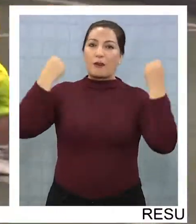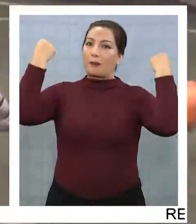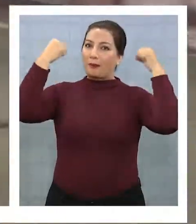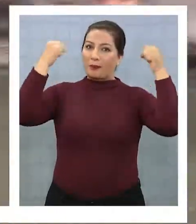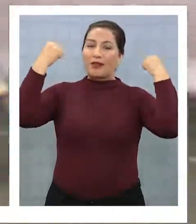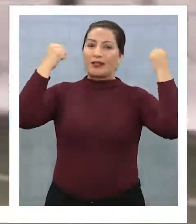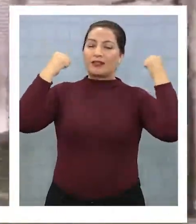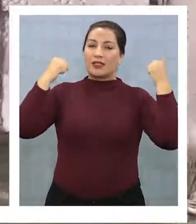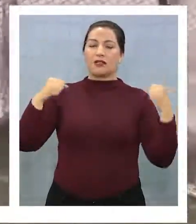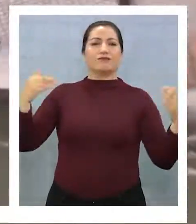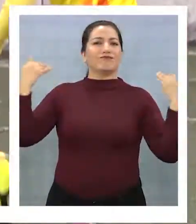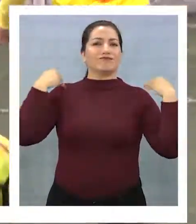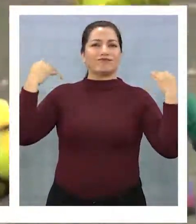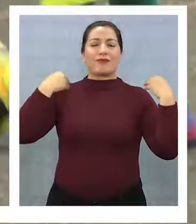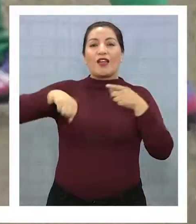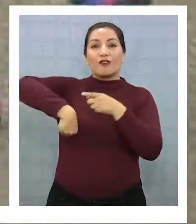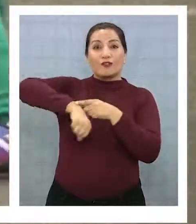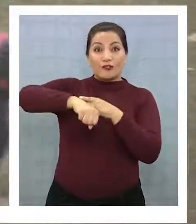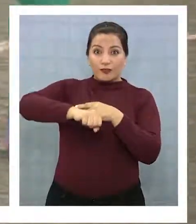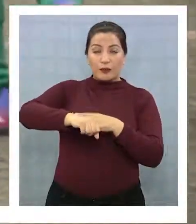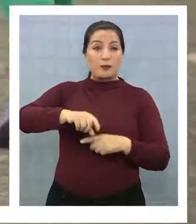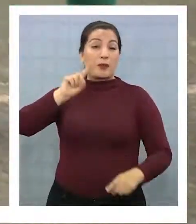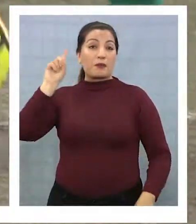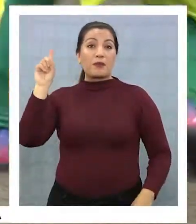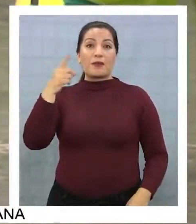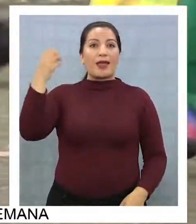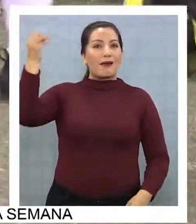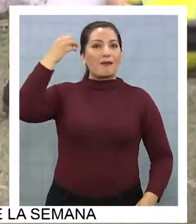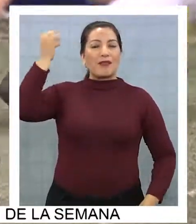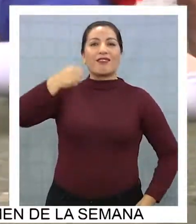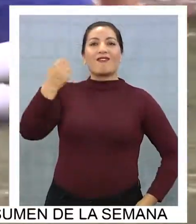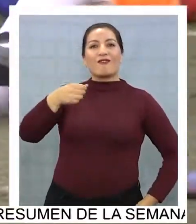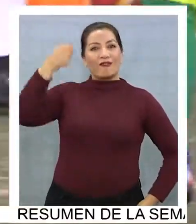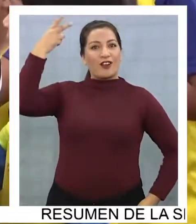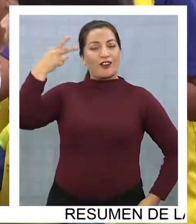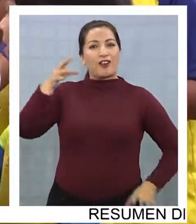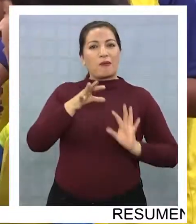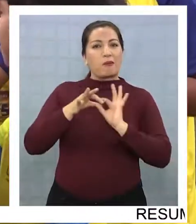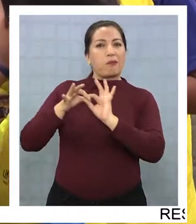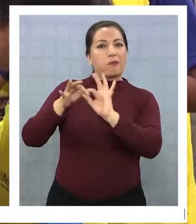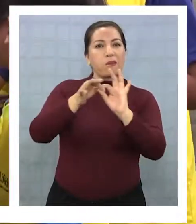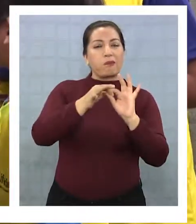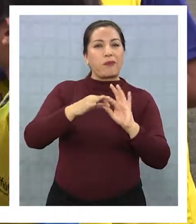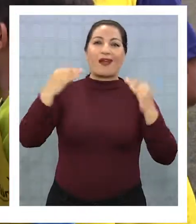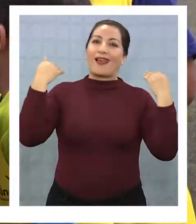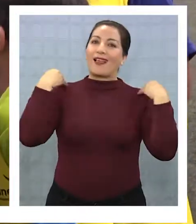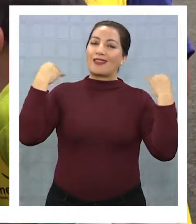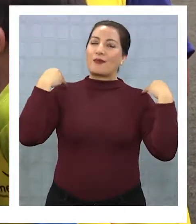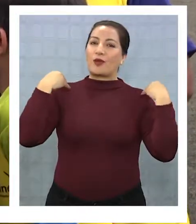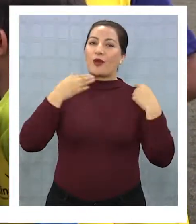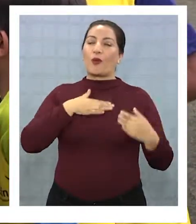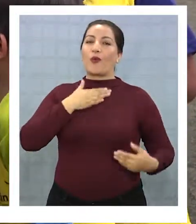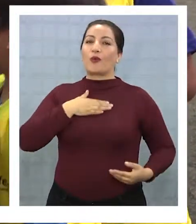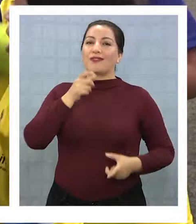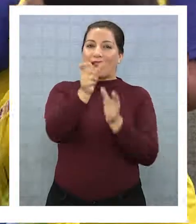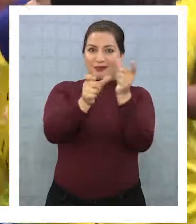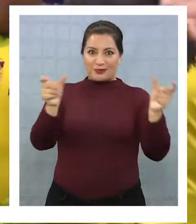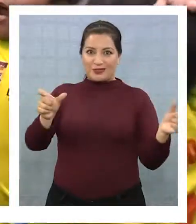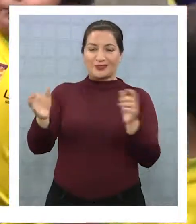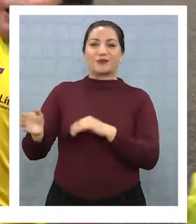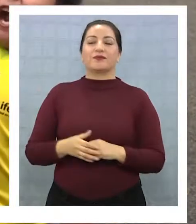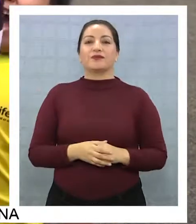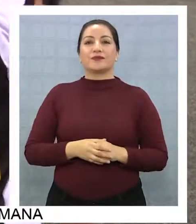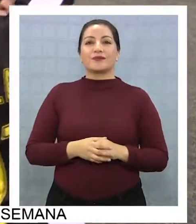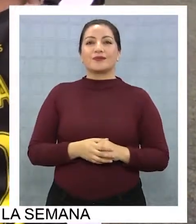y jóvenes practican y entrenan fútbol, pero principalmente aprenden los valores asociados a este deporte de multitudes.